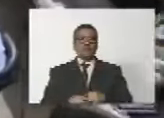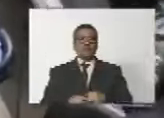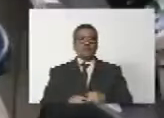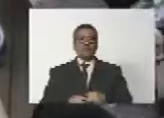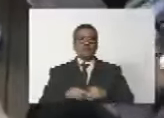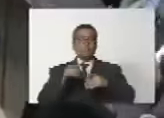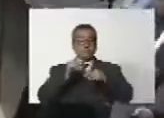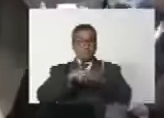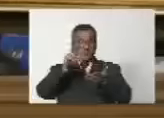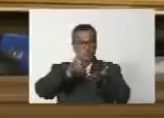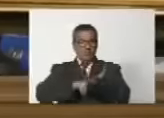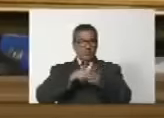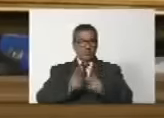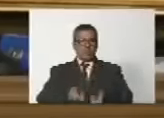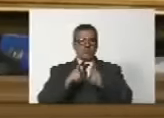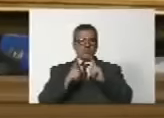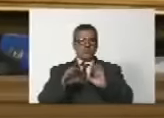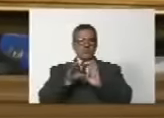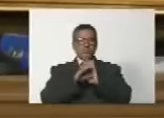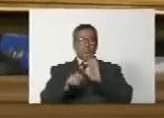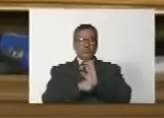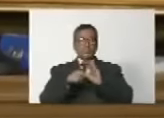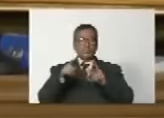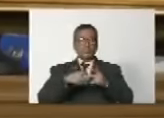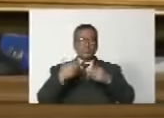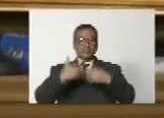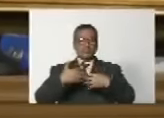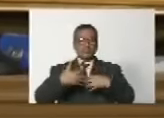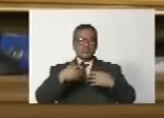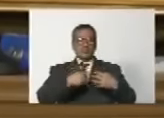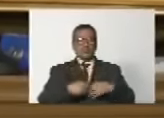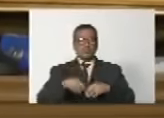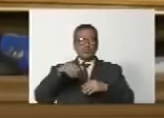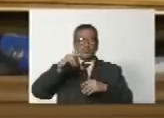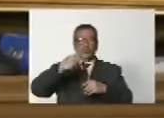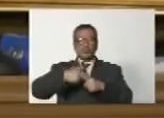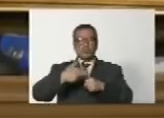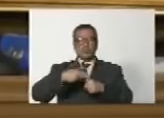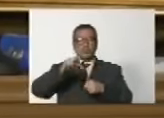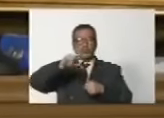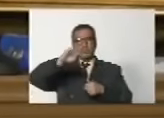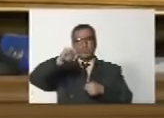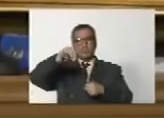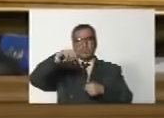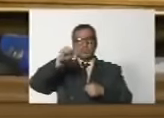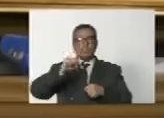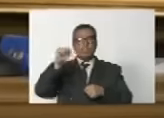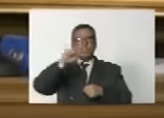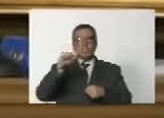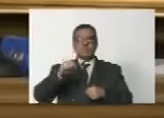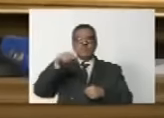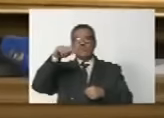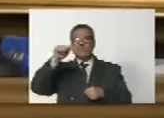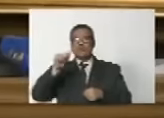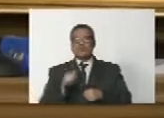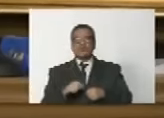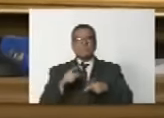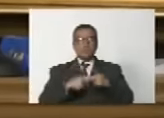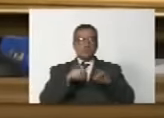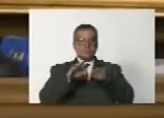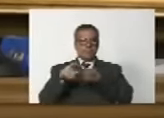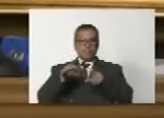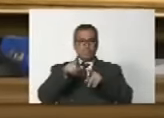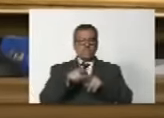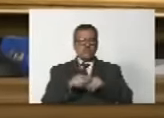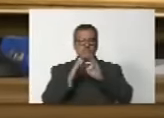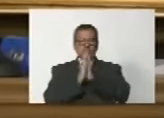Se declara aprobada la autorización de la constitución de la empresa mixta, que se denominará Petrolera Roraima S.A. Ciudadana